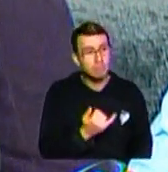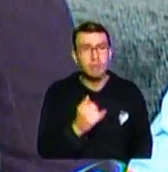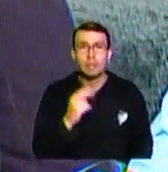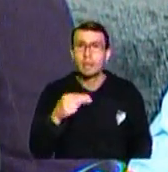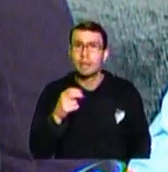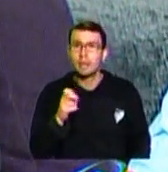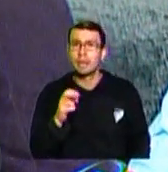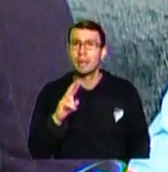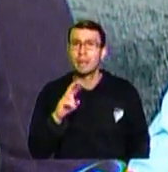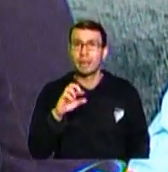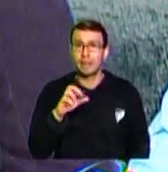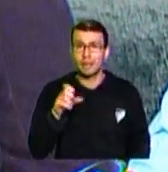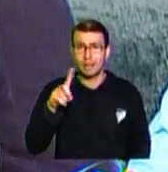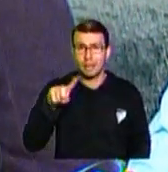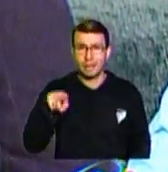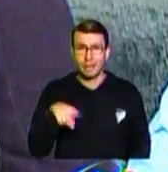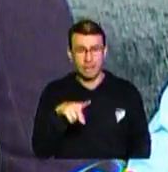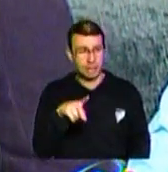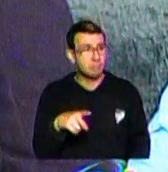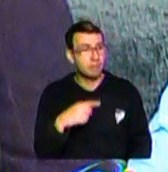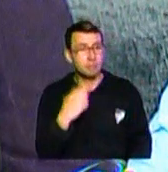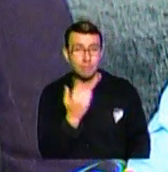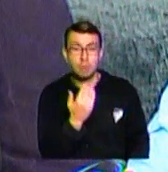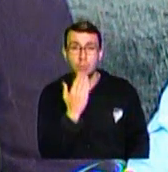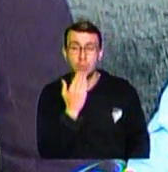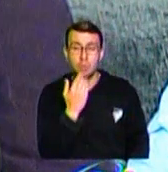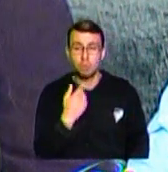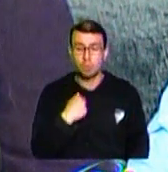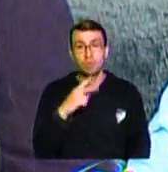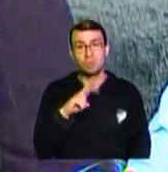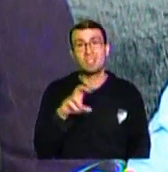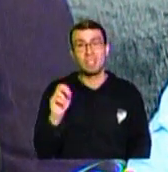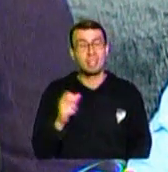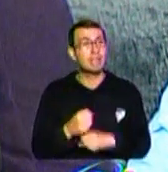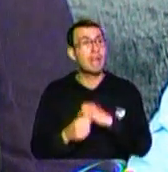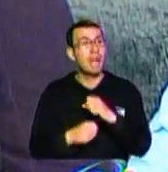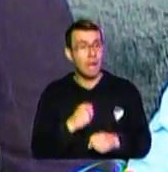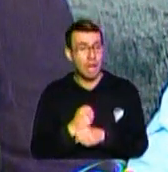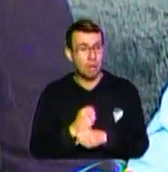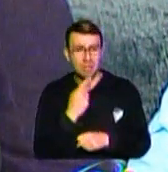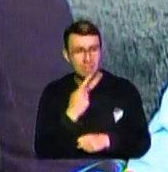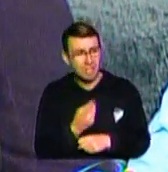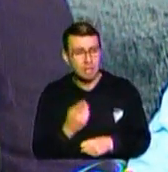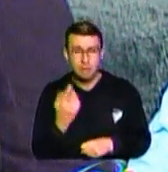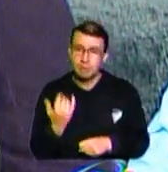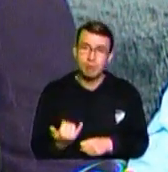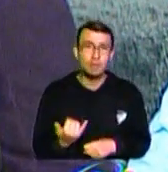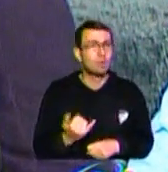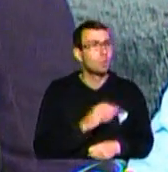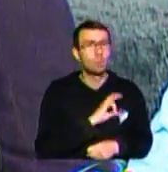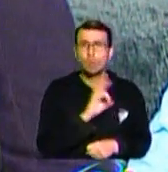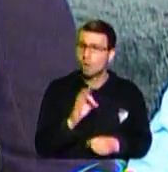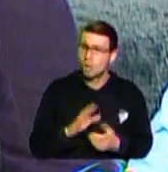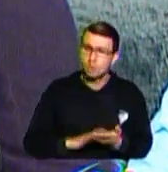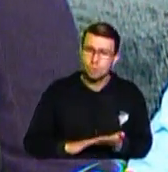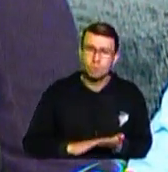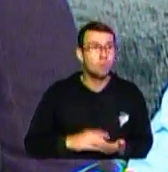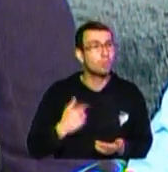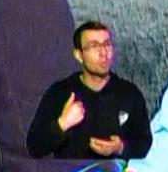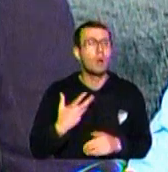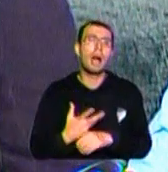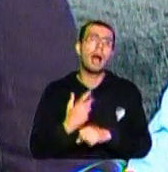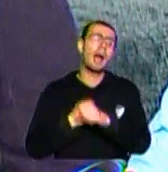tienen cura? Yo soy una mujer de 70 años y yo vengo sufriendo eso hace muchos, muchos, muchos